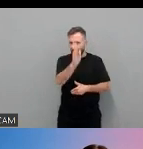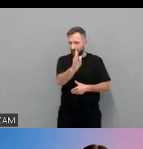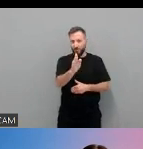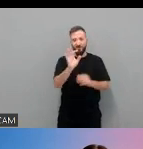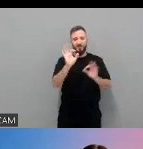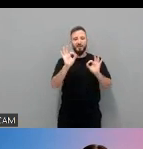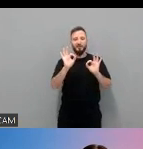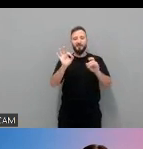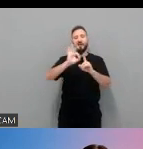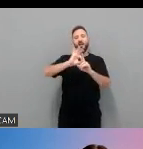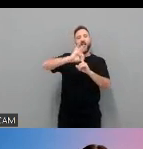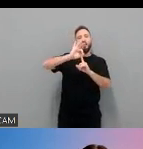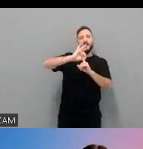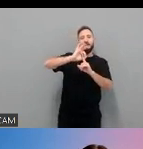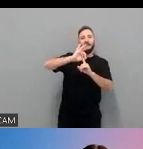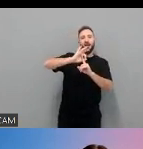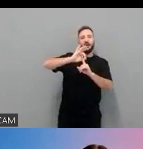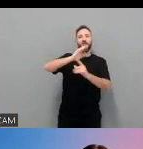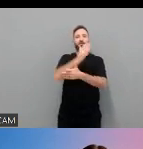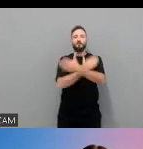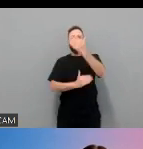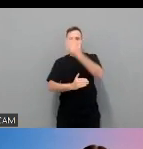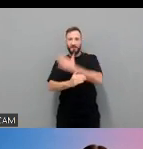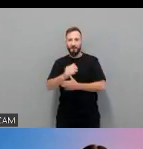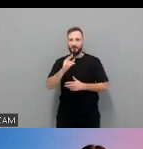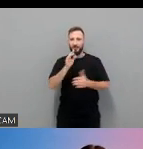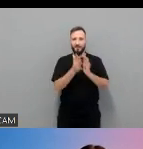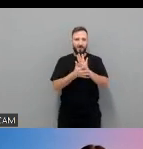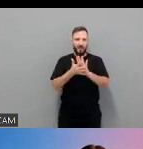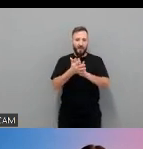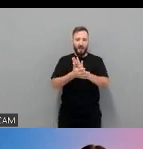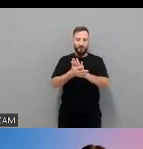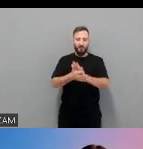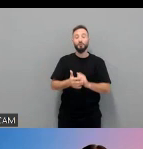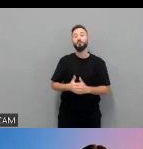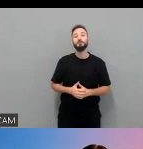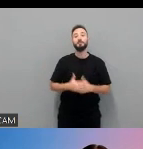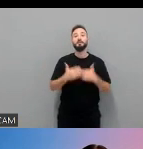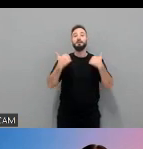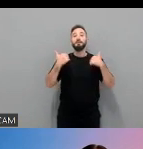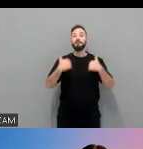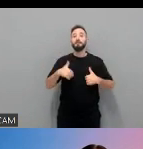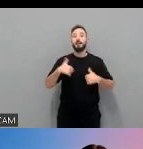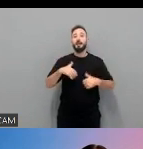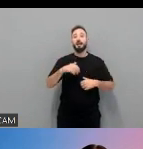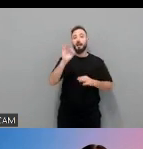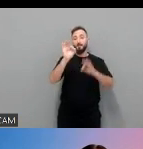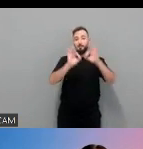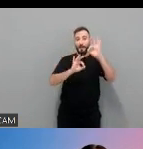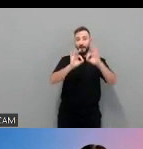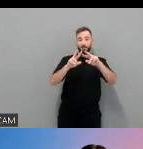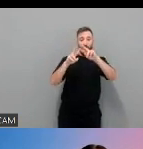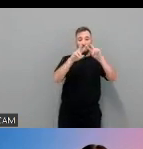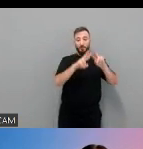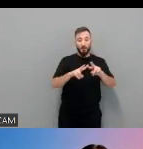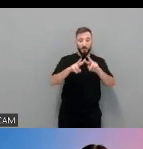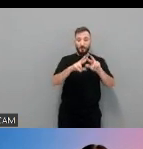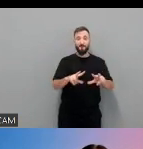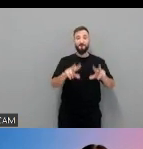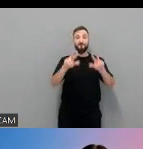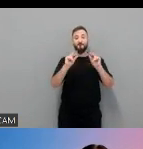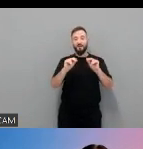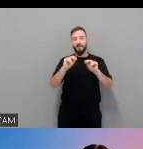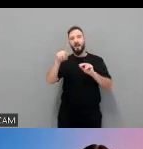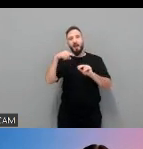a los grados de, al grado de discapacidad una vez que hemos pasado el nuevo baremo. Pero va a tener en cuenta lo que